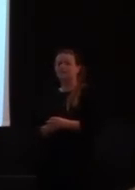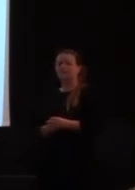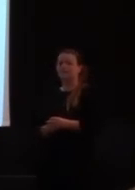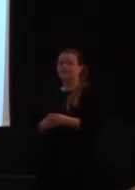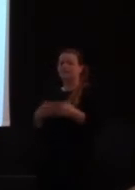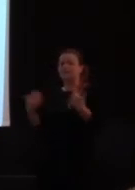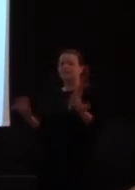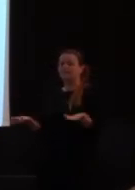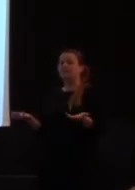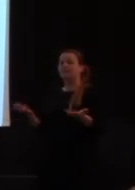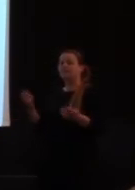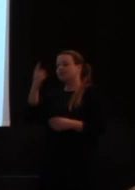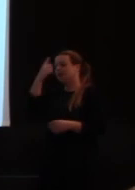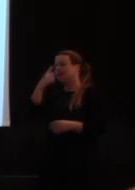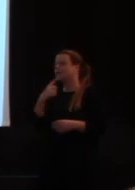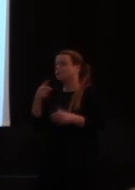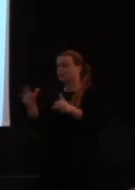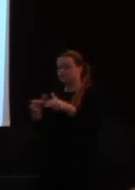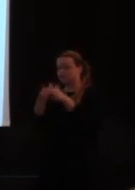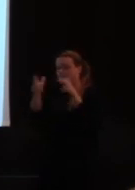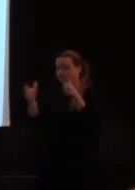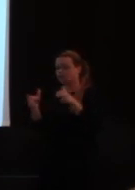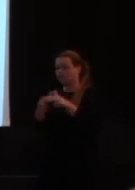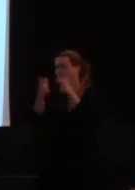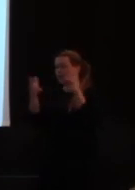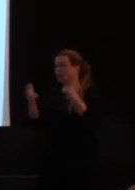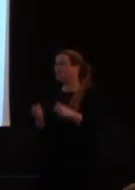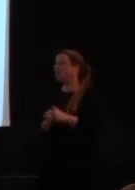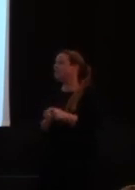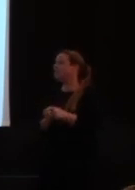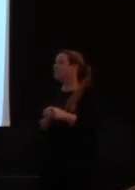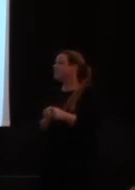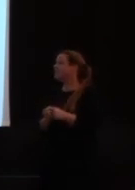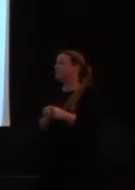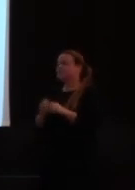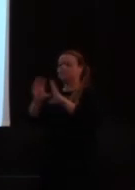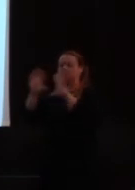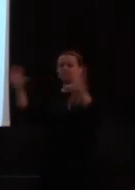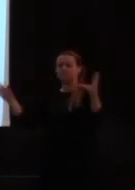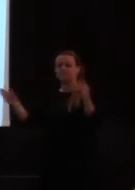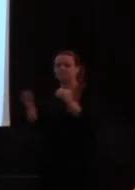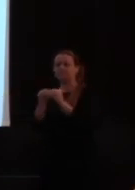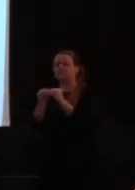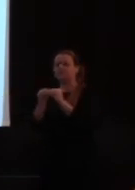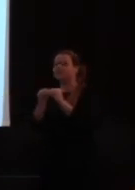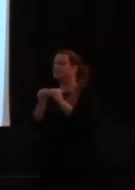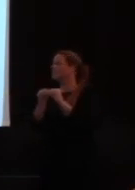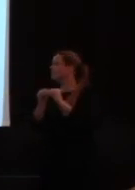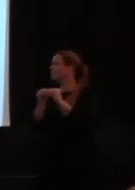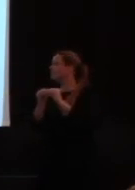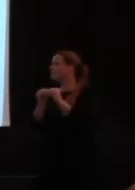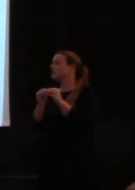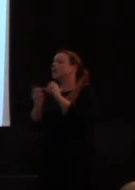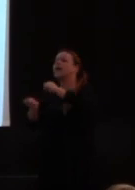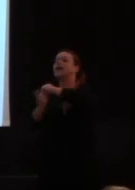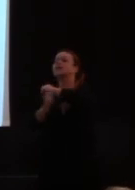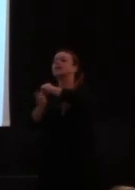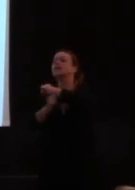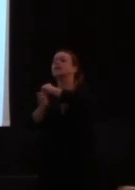asociado. Por tanto, si tuviéramos que sintetizar estas estrategias de relación social,